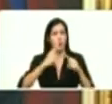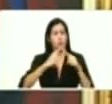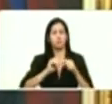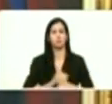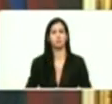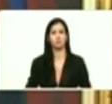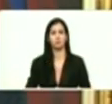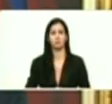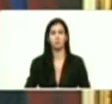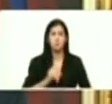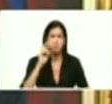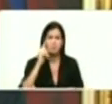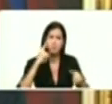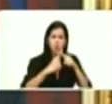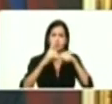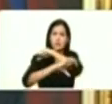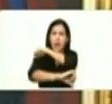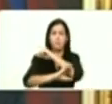como dicen por ahí ¿no?